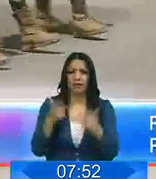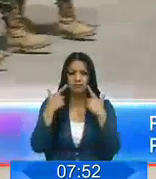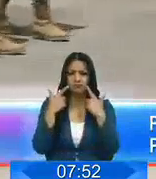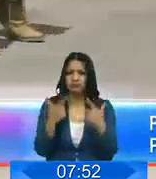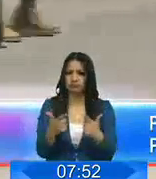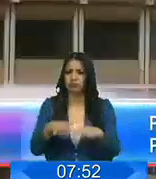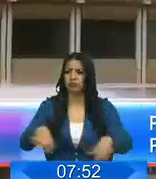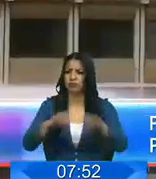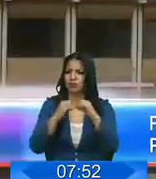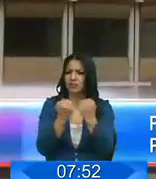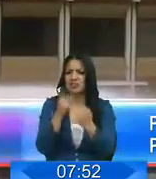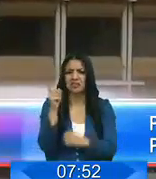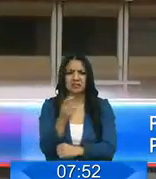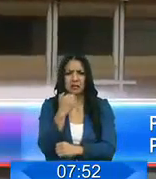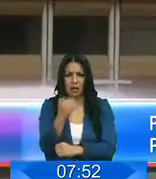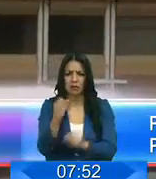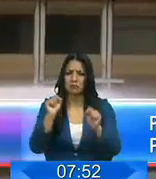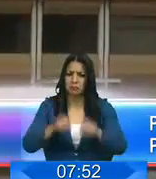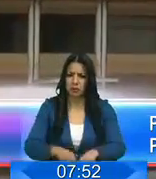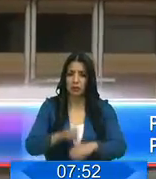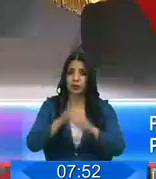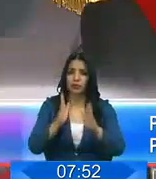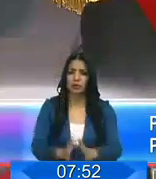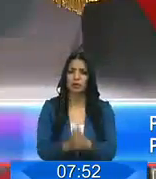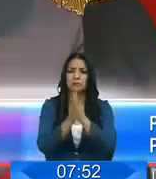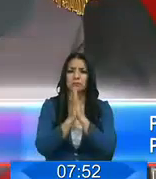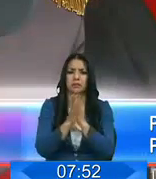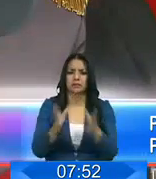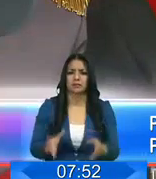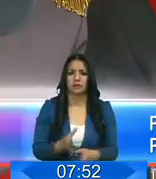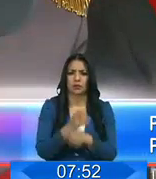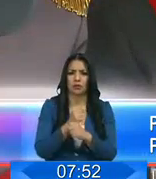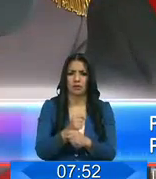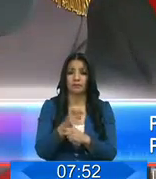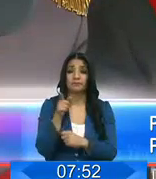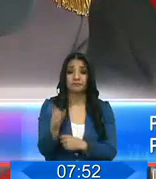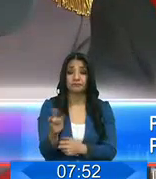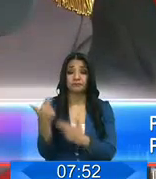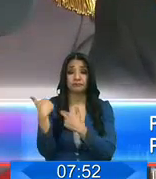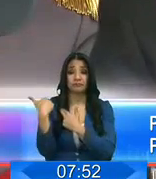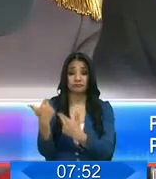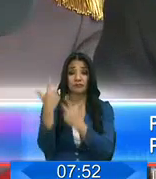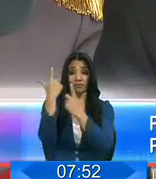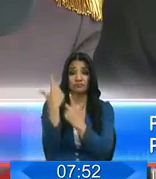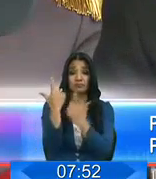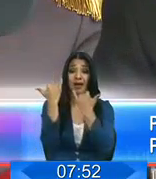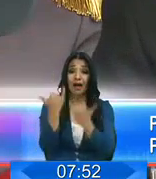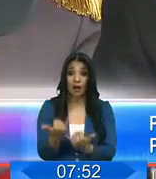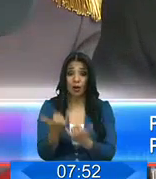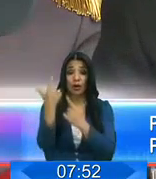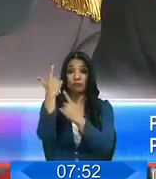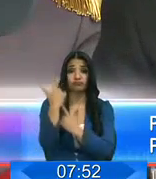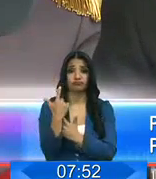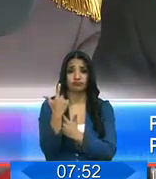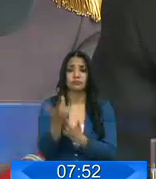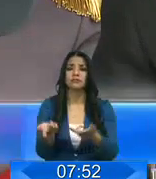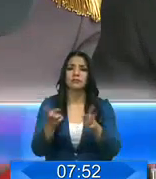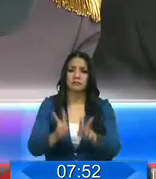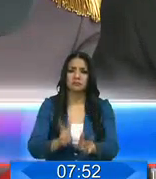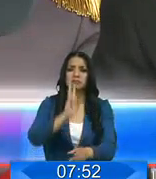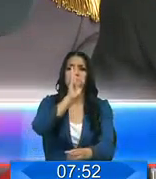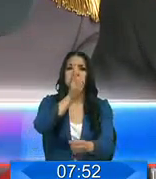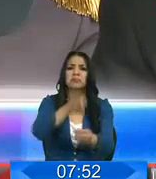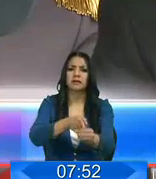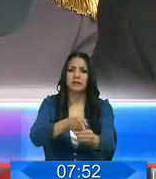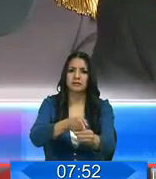de la sociedad, que los ecuatorianos exigen seguridad. En el marco de sus competencias, ahora las Fuerzas Armadas van a participar de